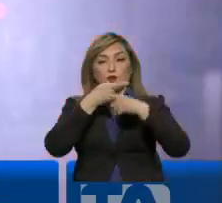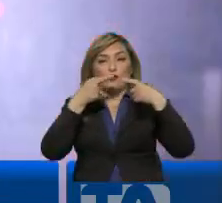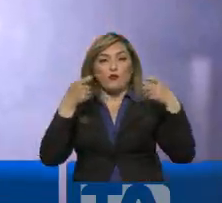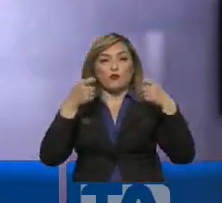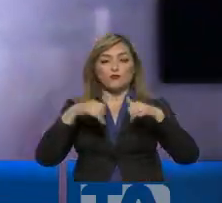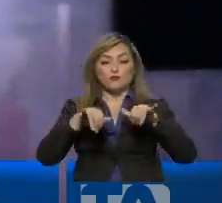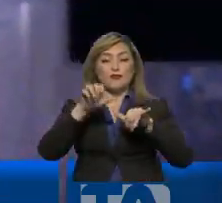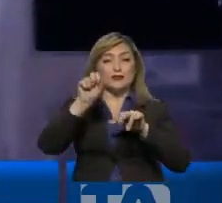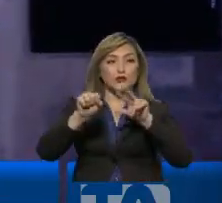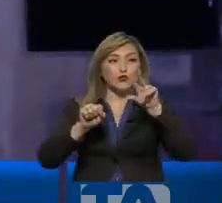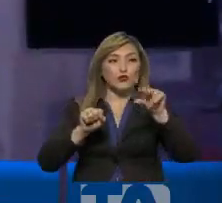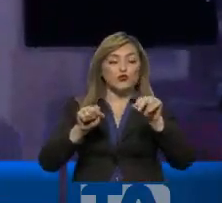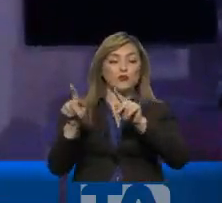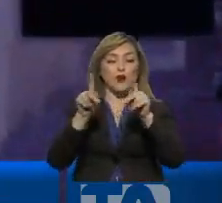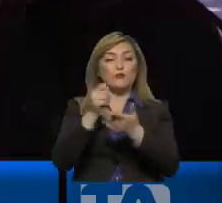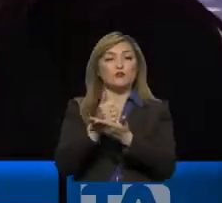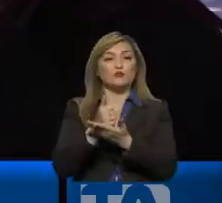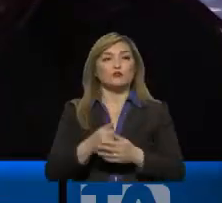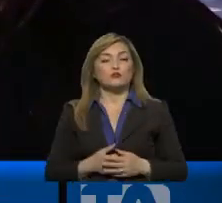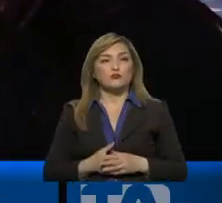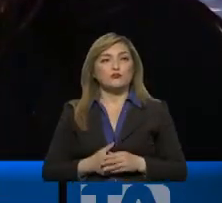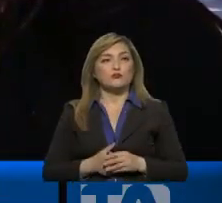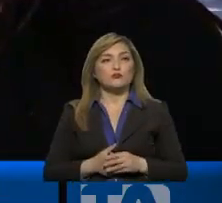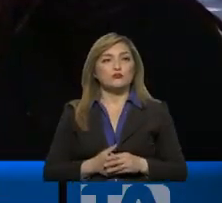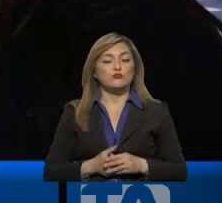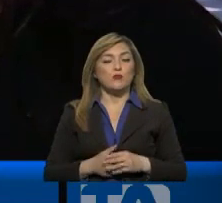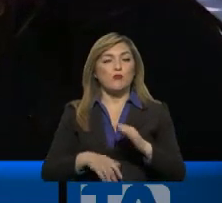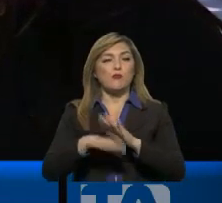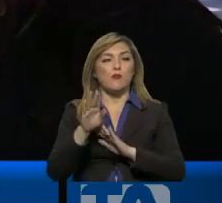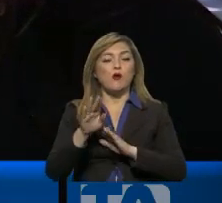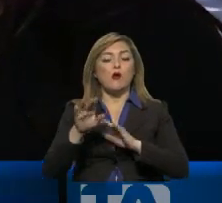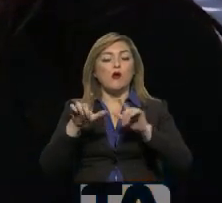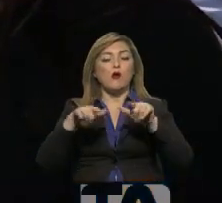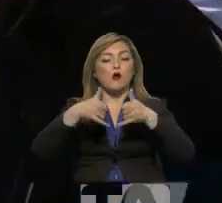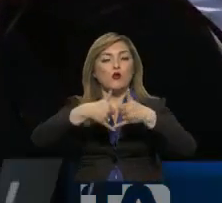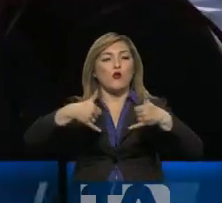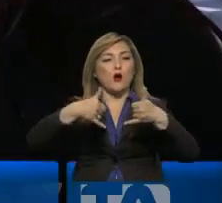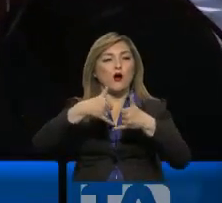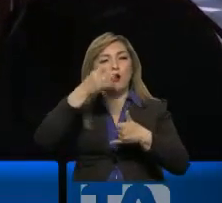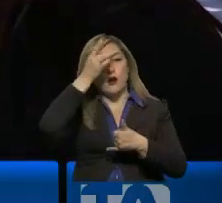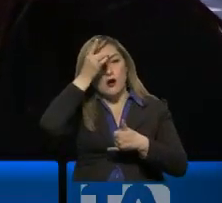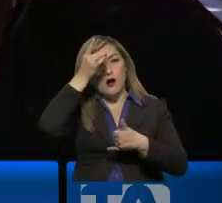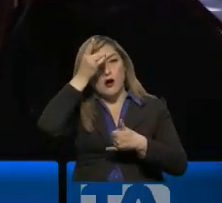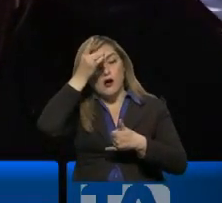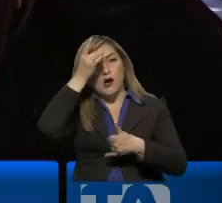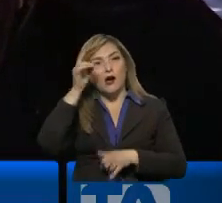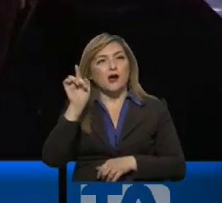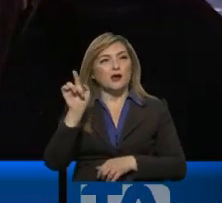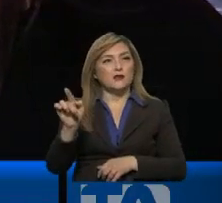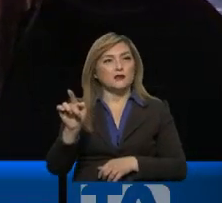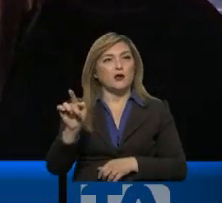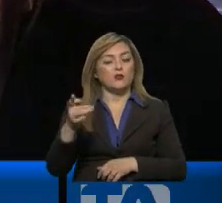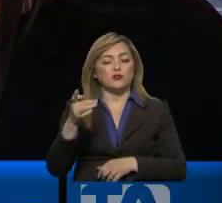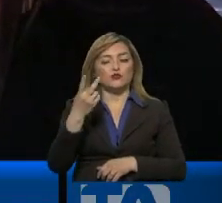si continúa o no este plan piloto. Muchos de los locales deben 12 meses de arriendo y un arriendo de un establecimiento fluctúa